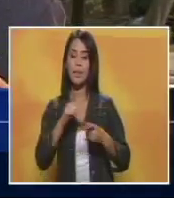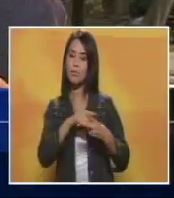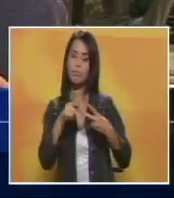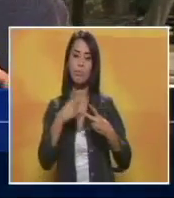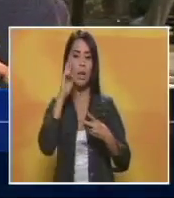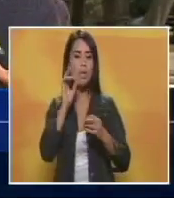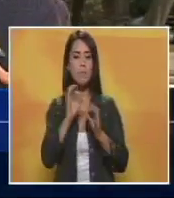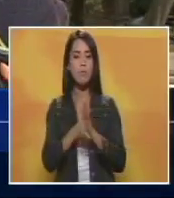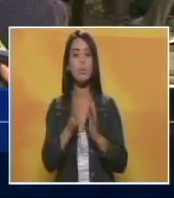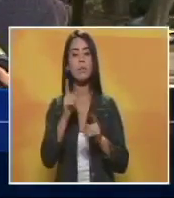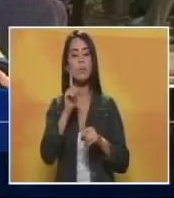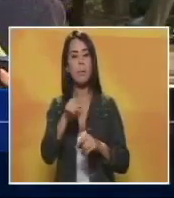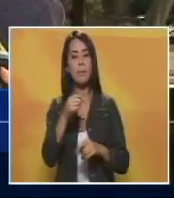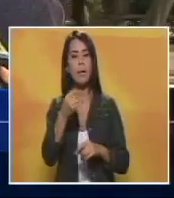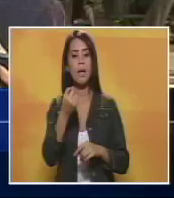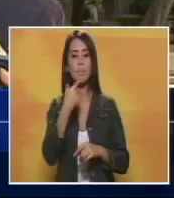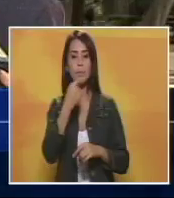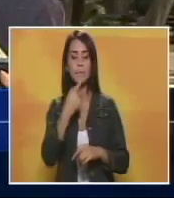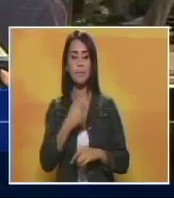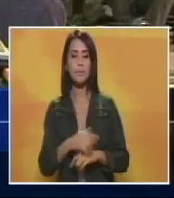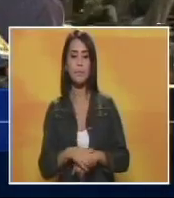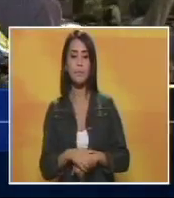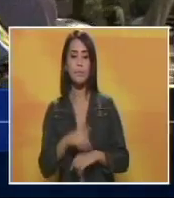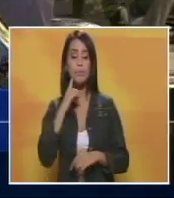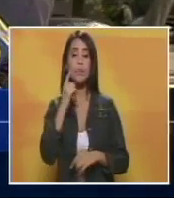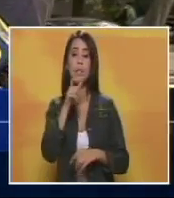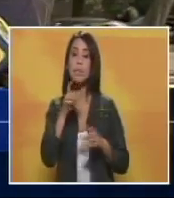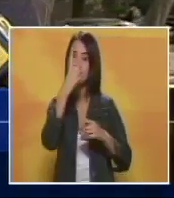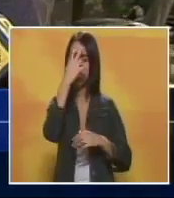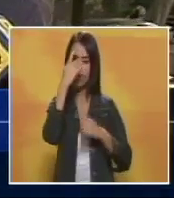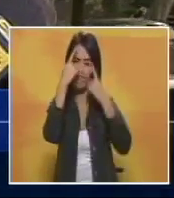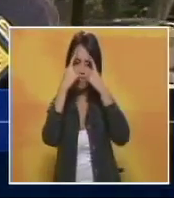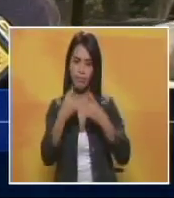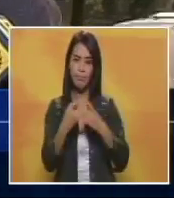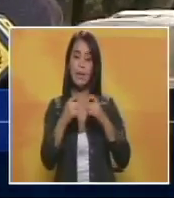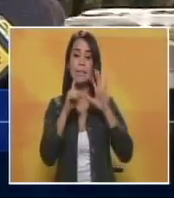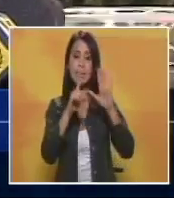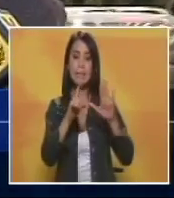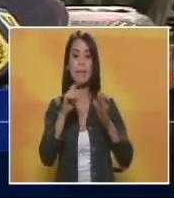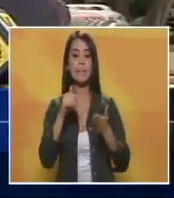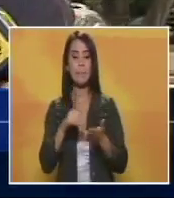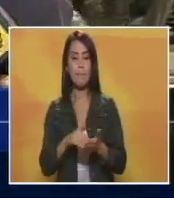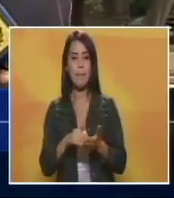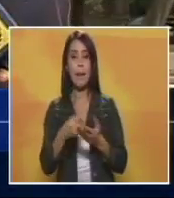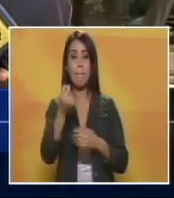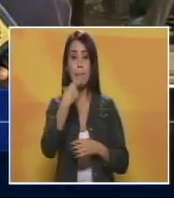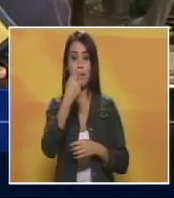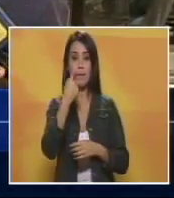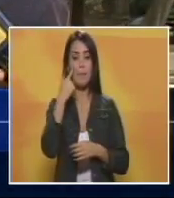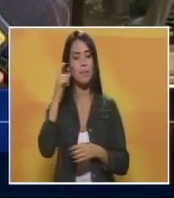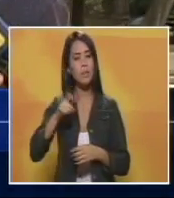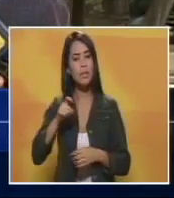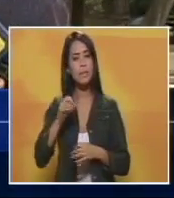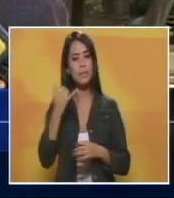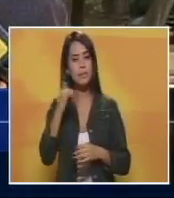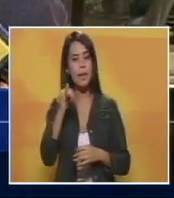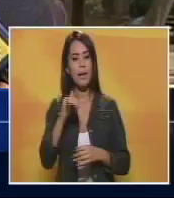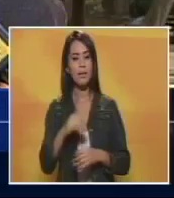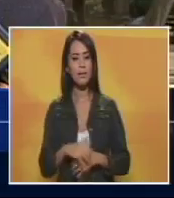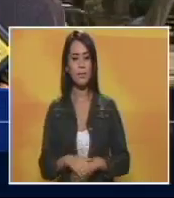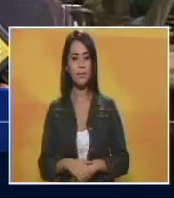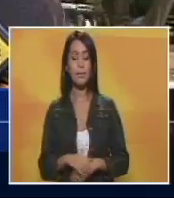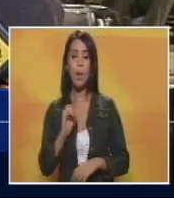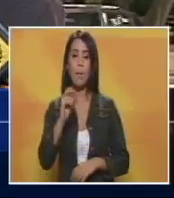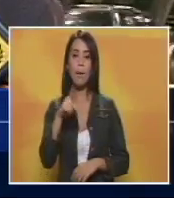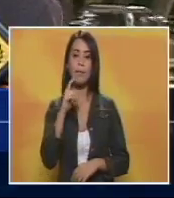del fondo estratégico, para poder adquirir los hasta 6.000 medicamentos estratégicos que existen y que pone a disposición la OPS